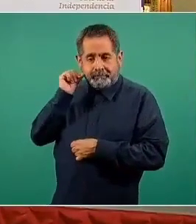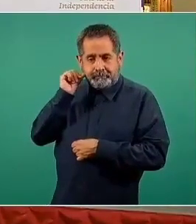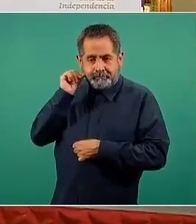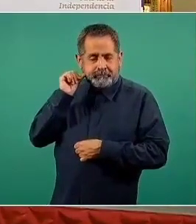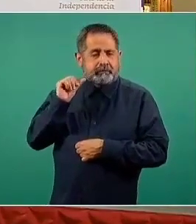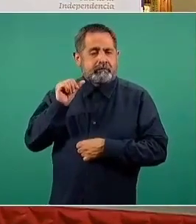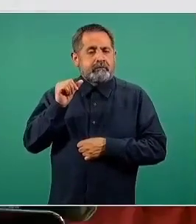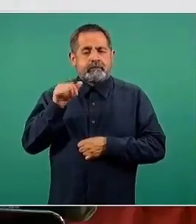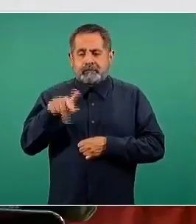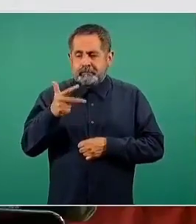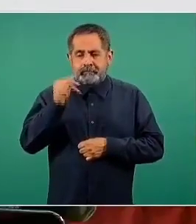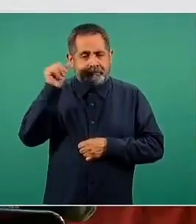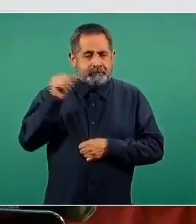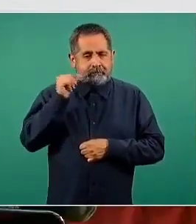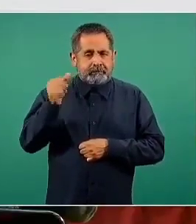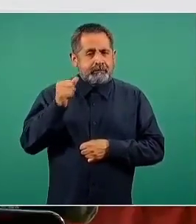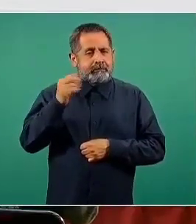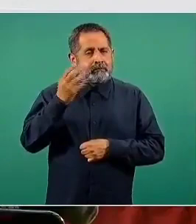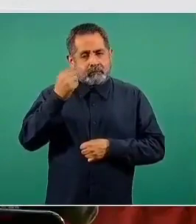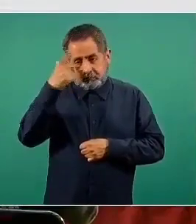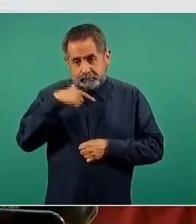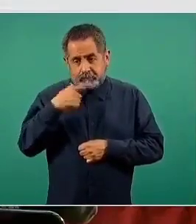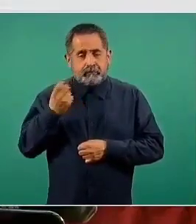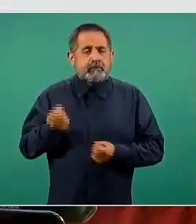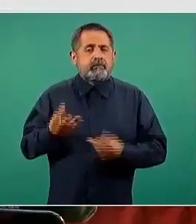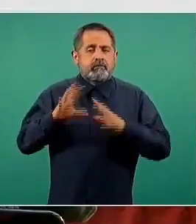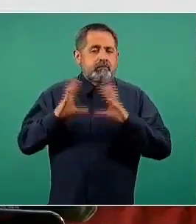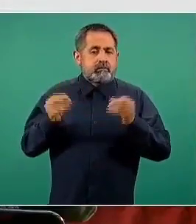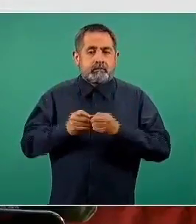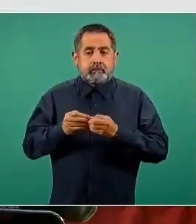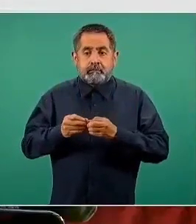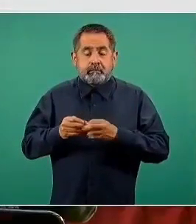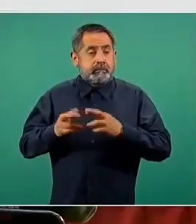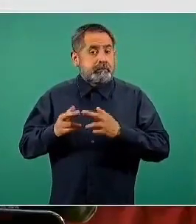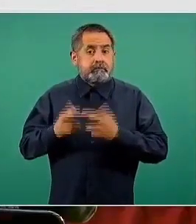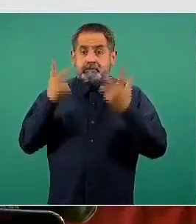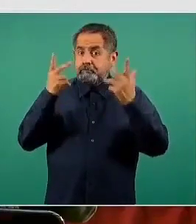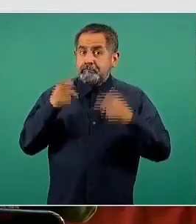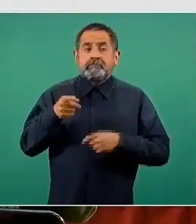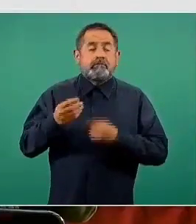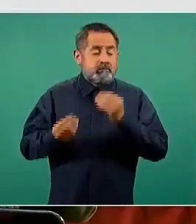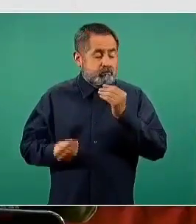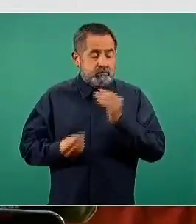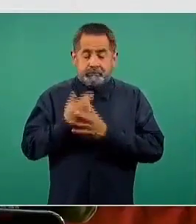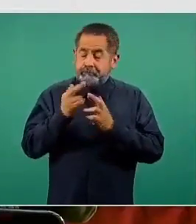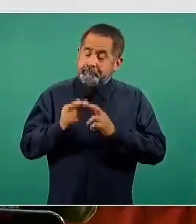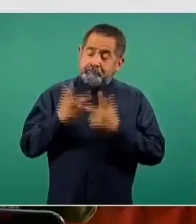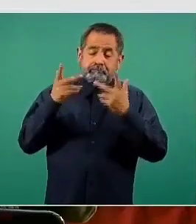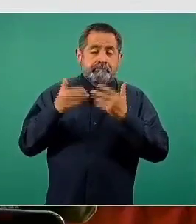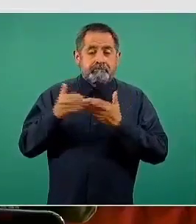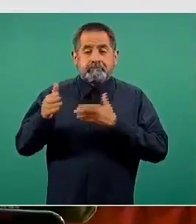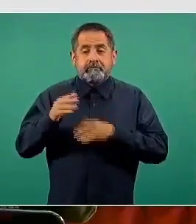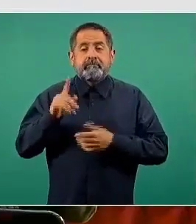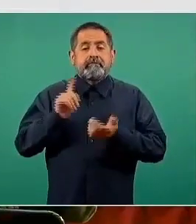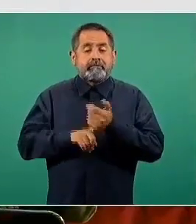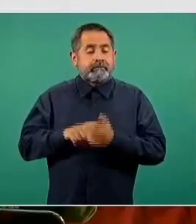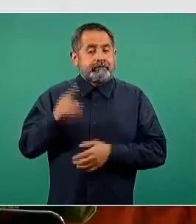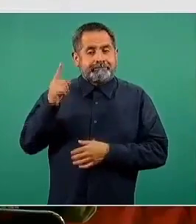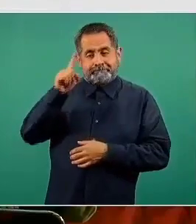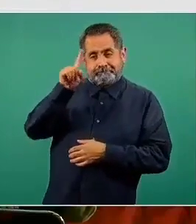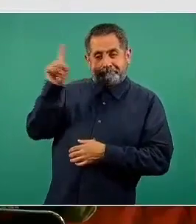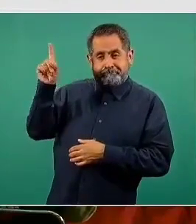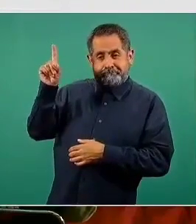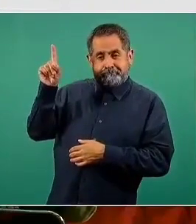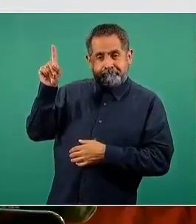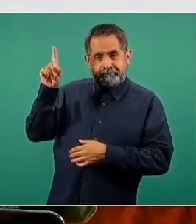hasta ayer, 13 de abril, a las 21 horas, un nuevo récord. Logramos una nueva cifra máxima, es esta, es